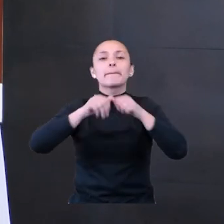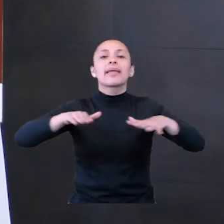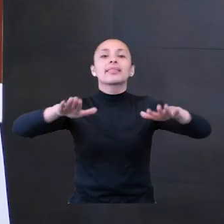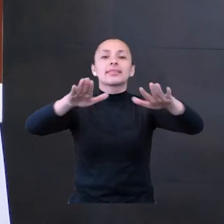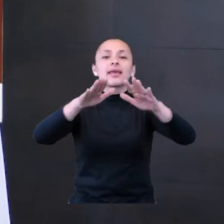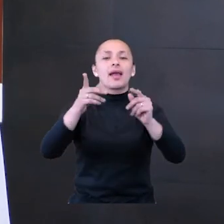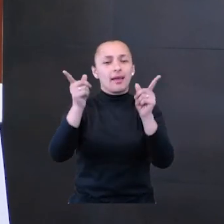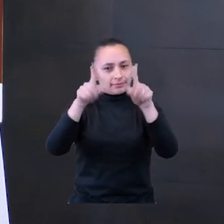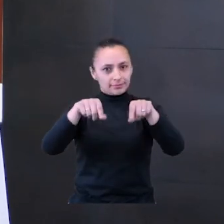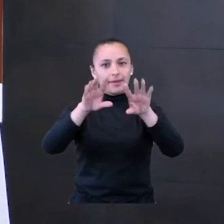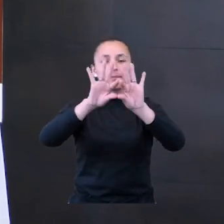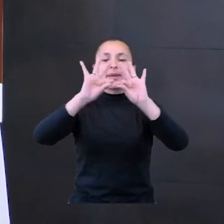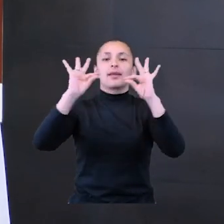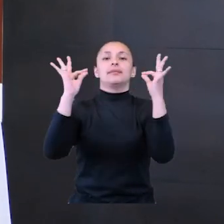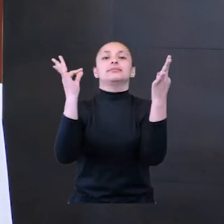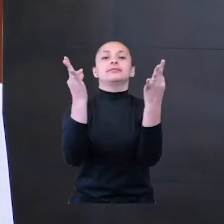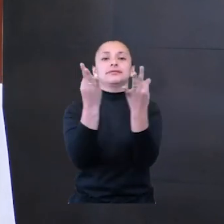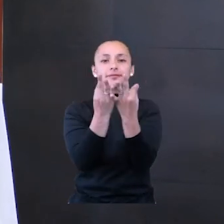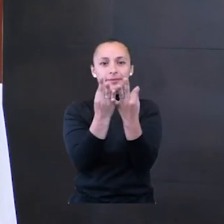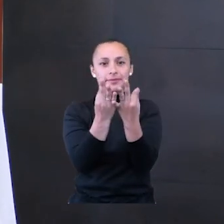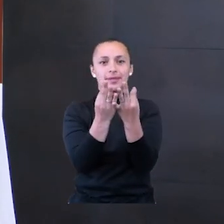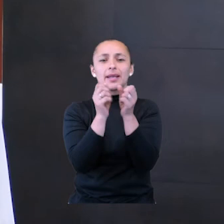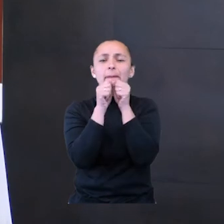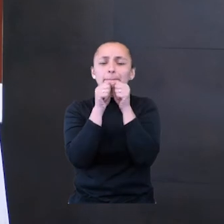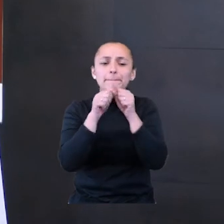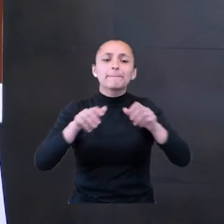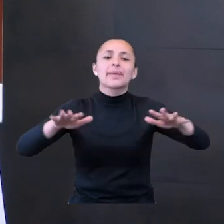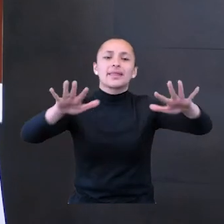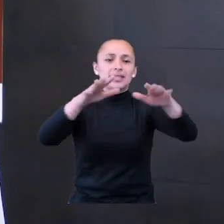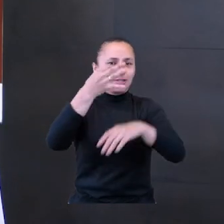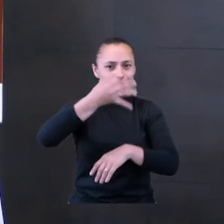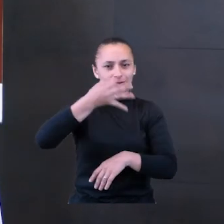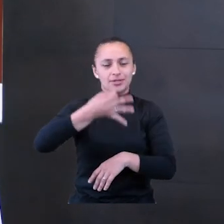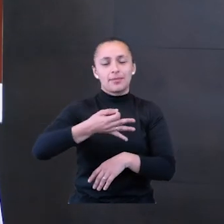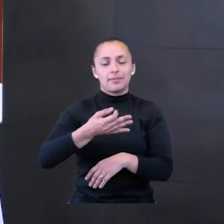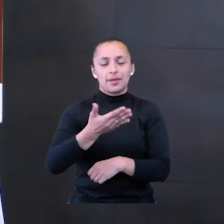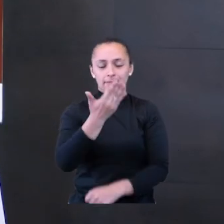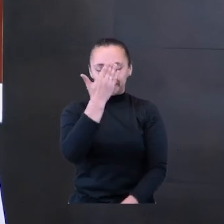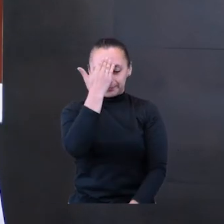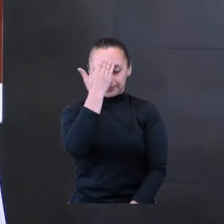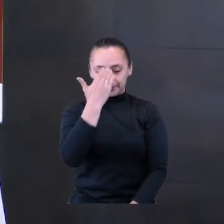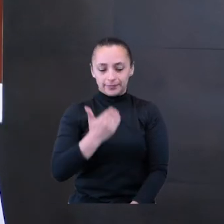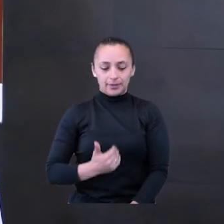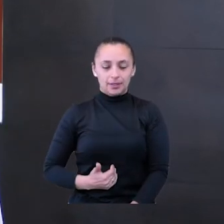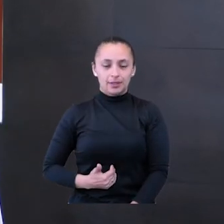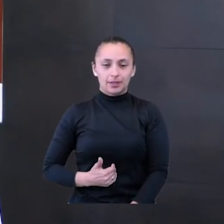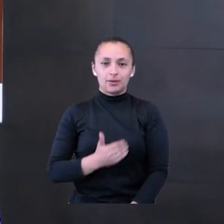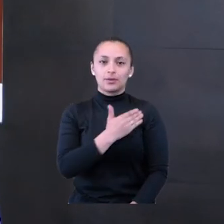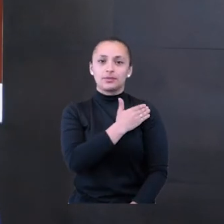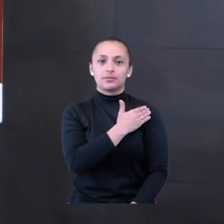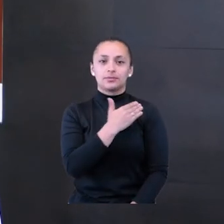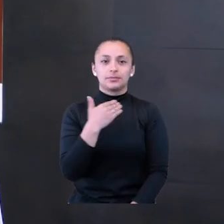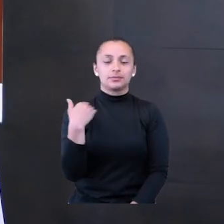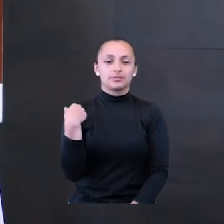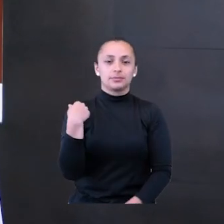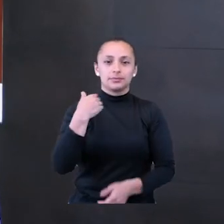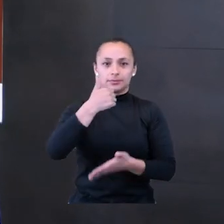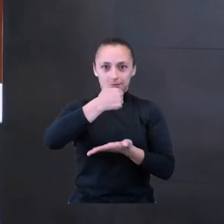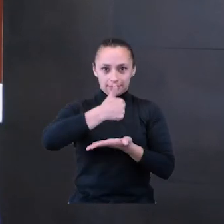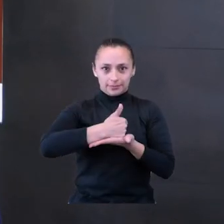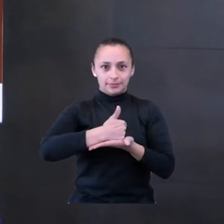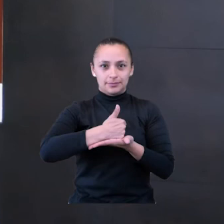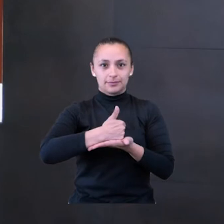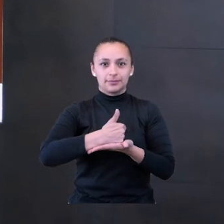y a través de su familia los bendiga siempre en el nombre del padre del hijo y del espíritu